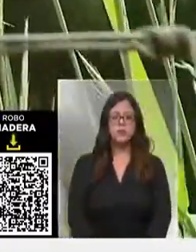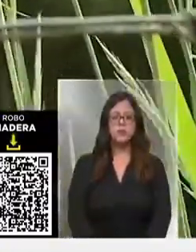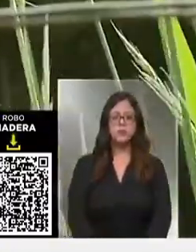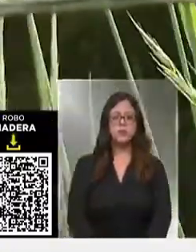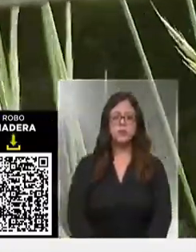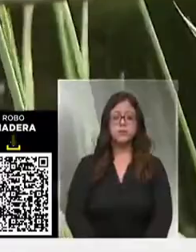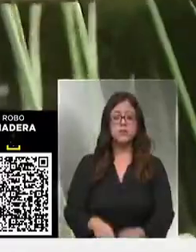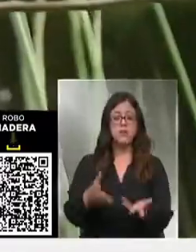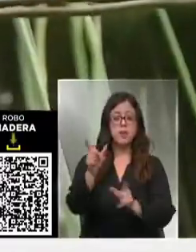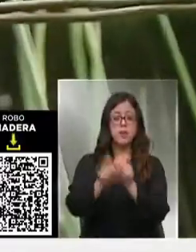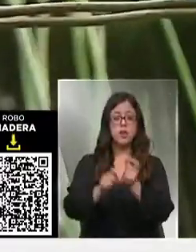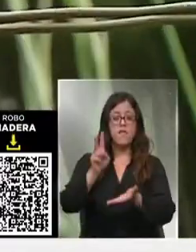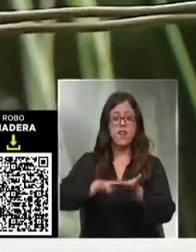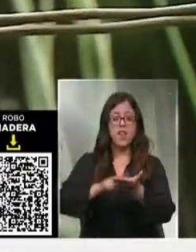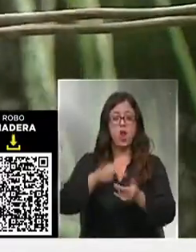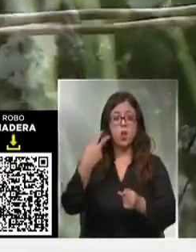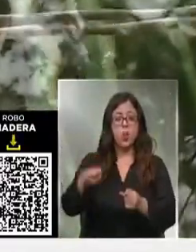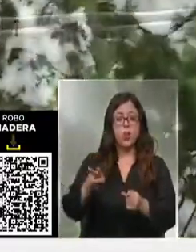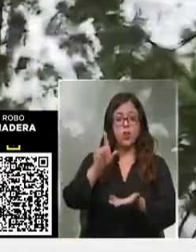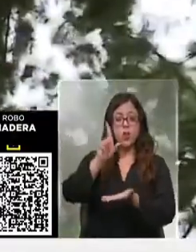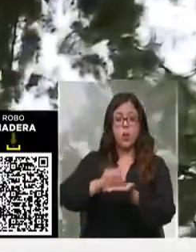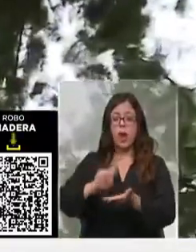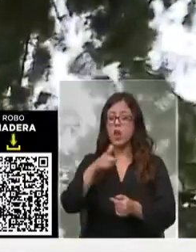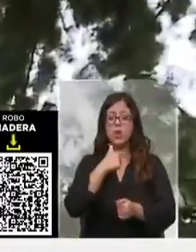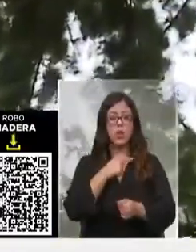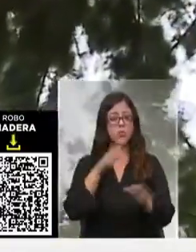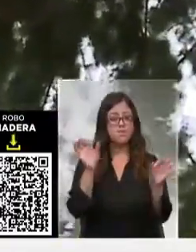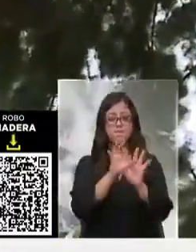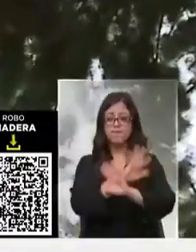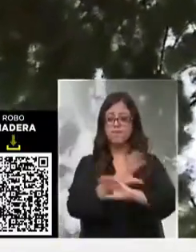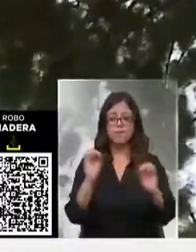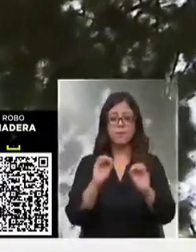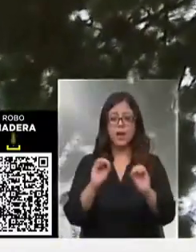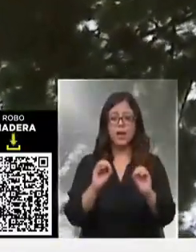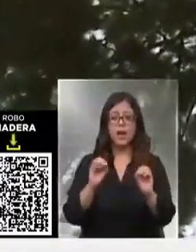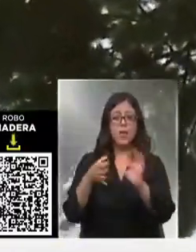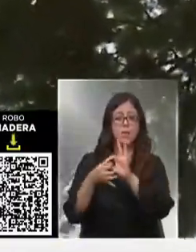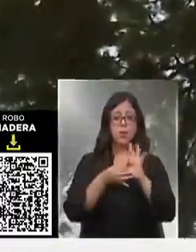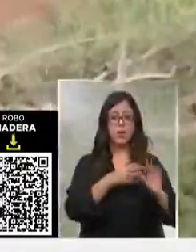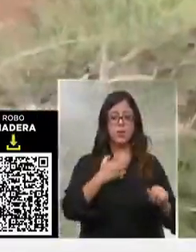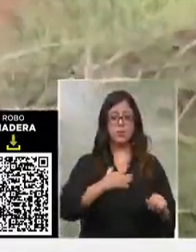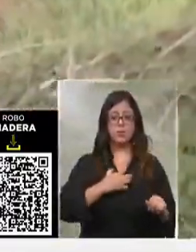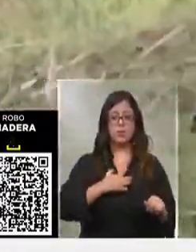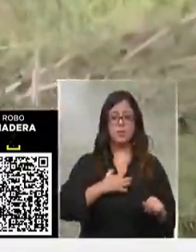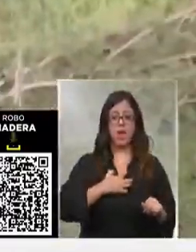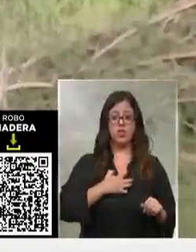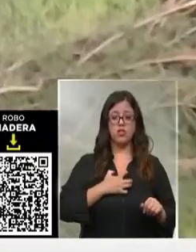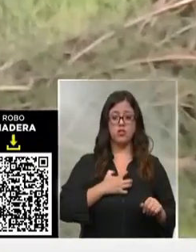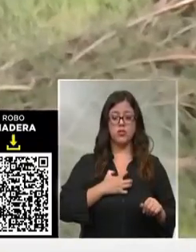Los verdaderos dueños de este fundo no quisieron referirse al tema por miedo a represalias.